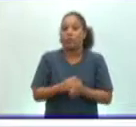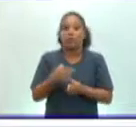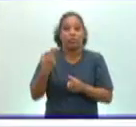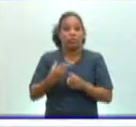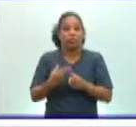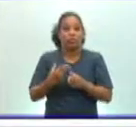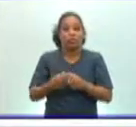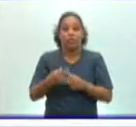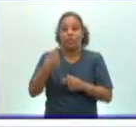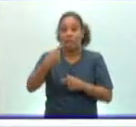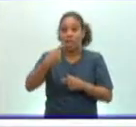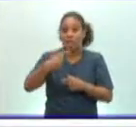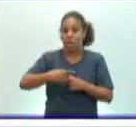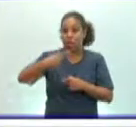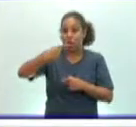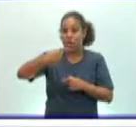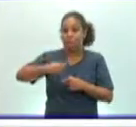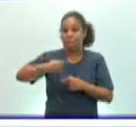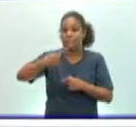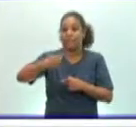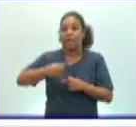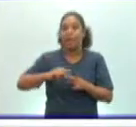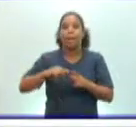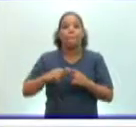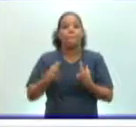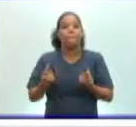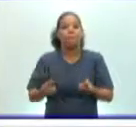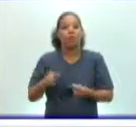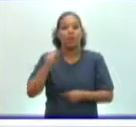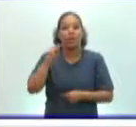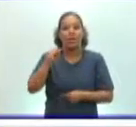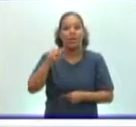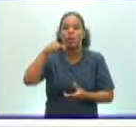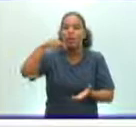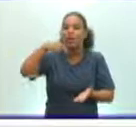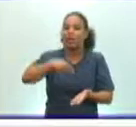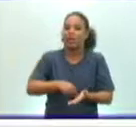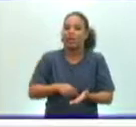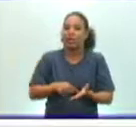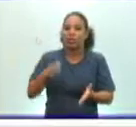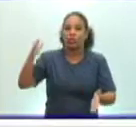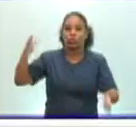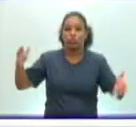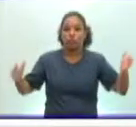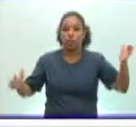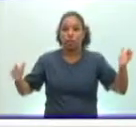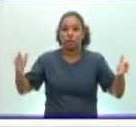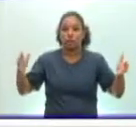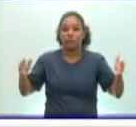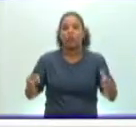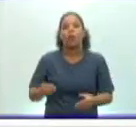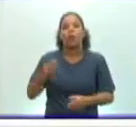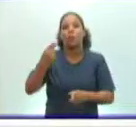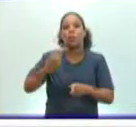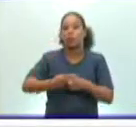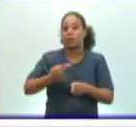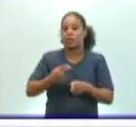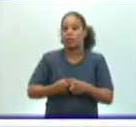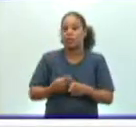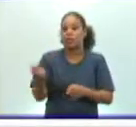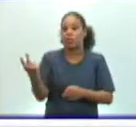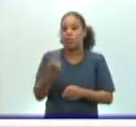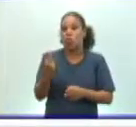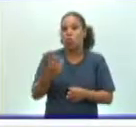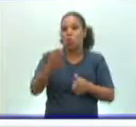las paralelas, pero ellos están sus extremos determinados por dos